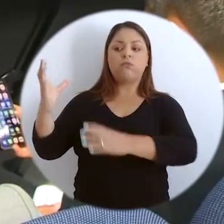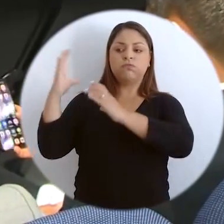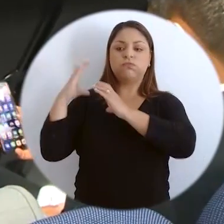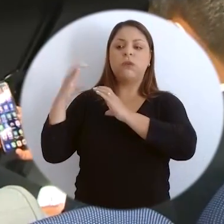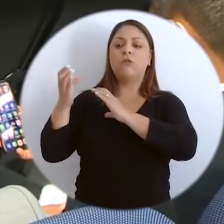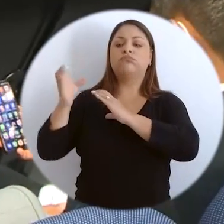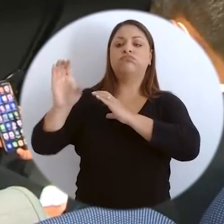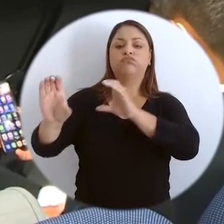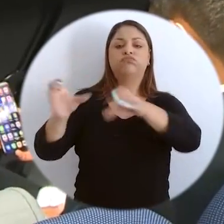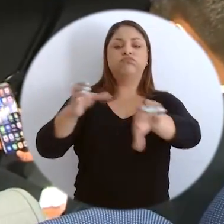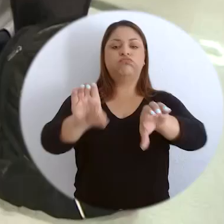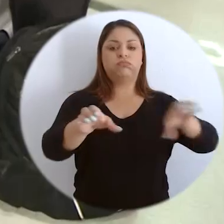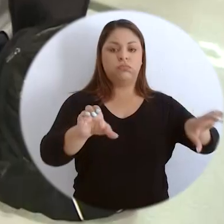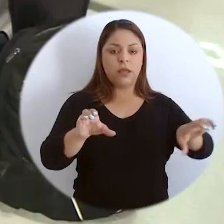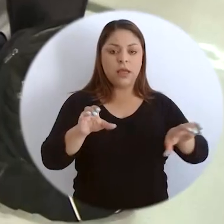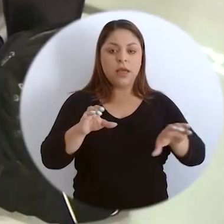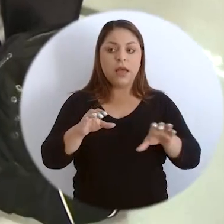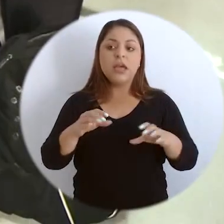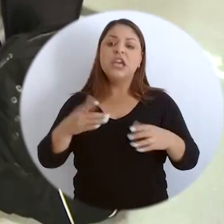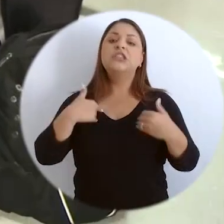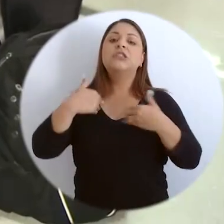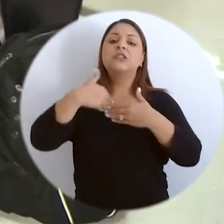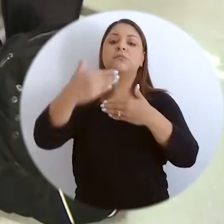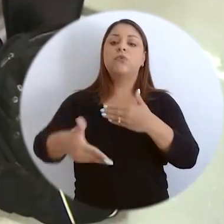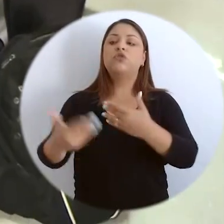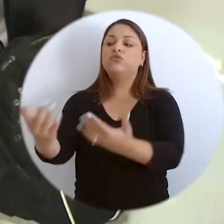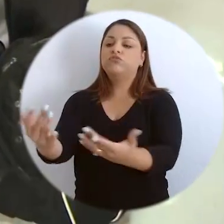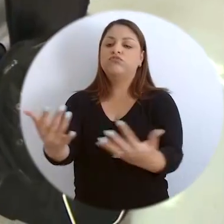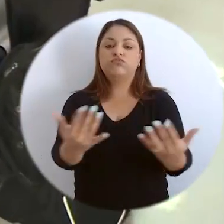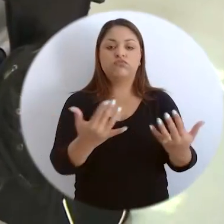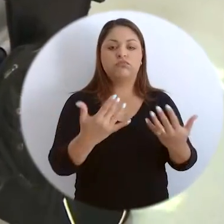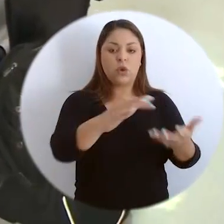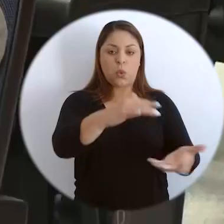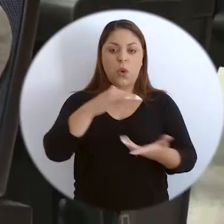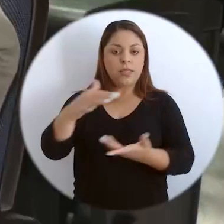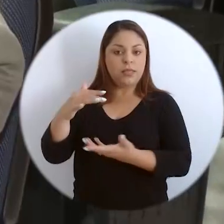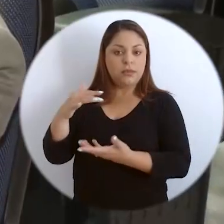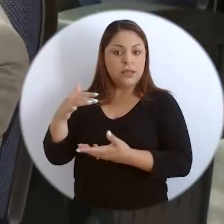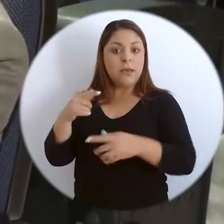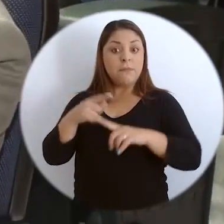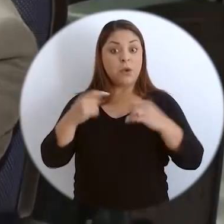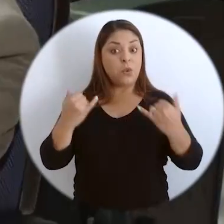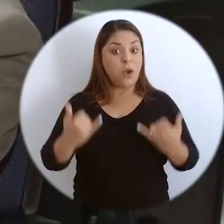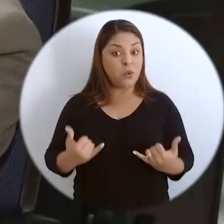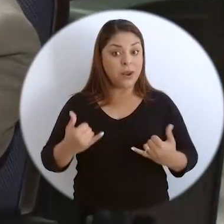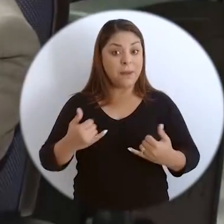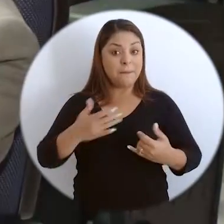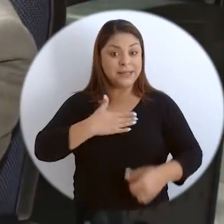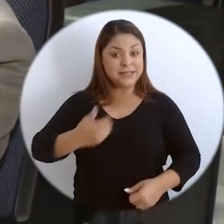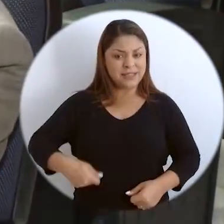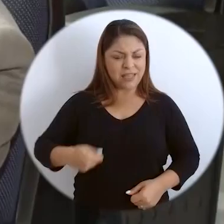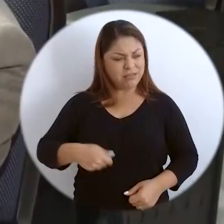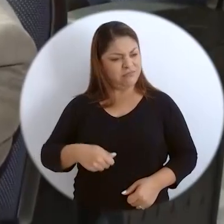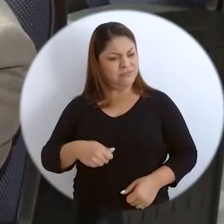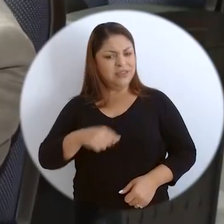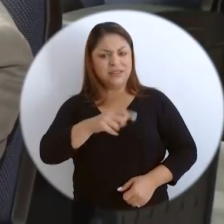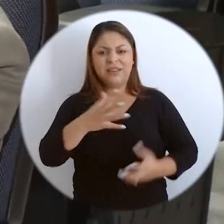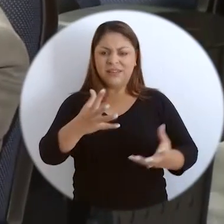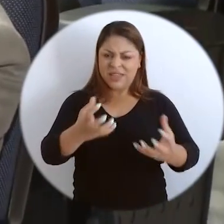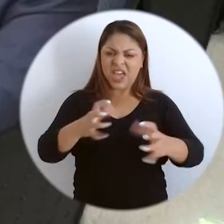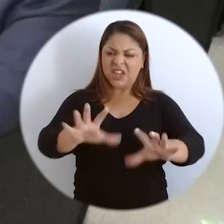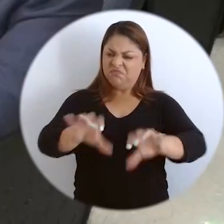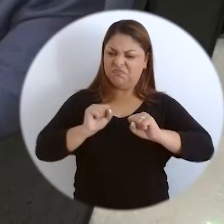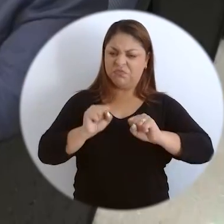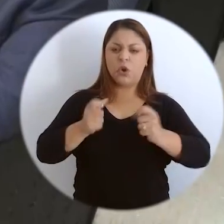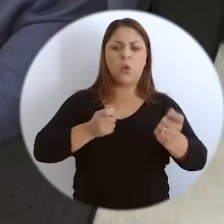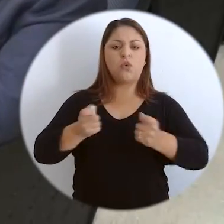rechazan esa visión del presidente. Y porque esa visión del presidente también parece paradójico con la visión autoritaria, porque él al